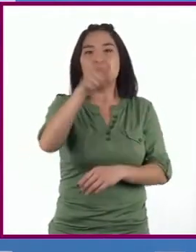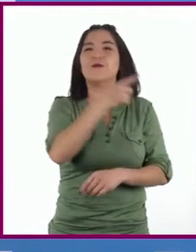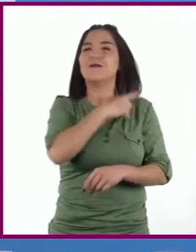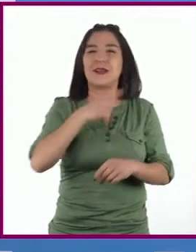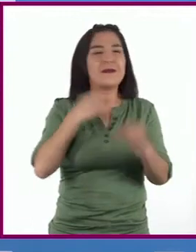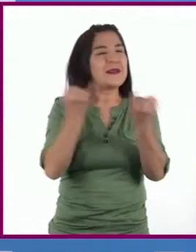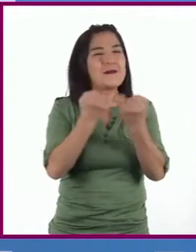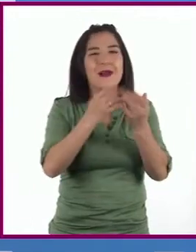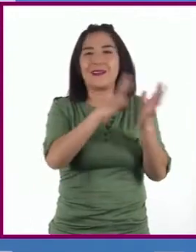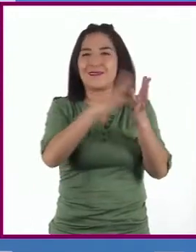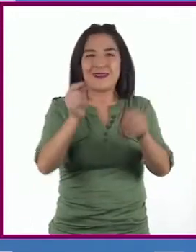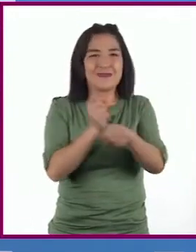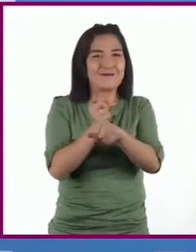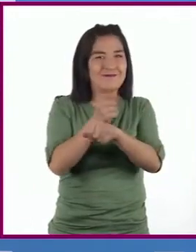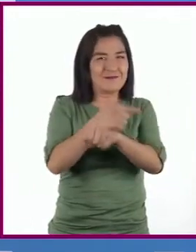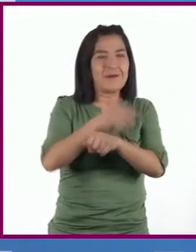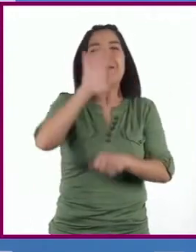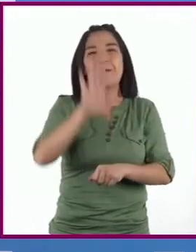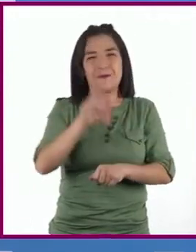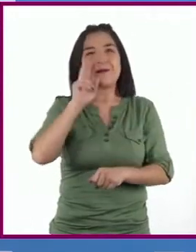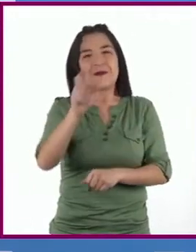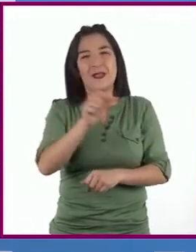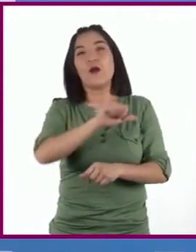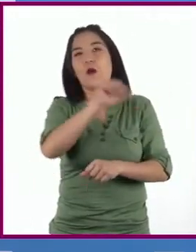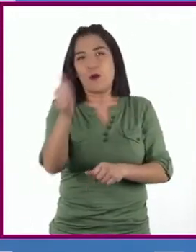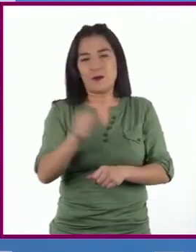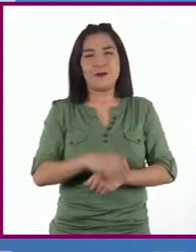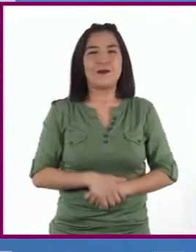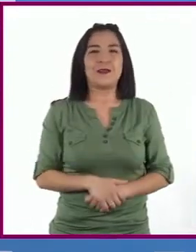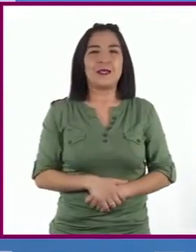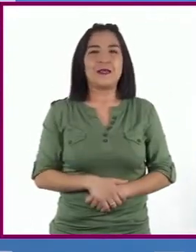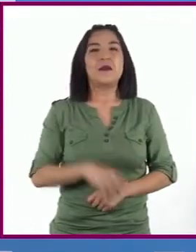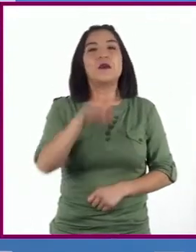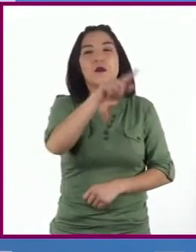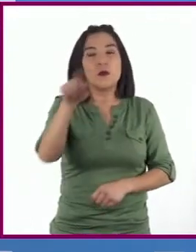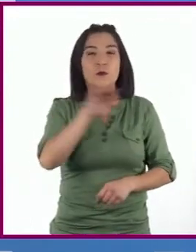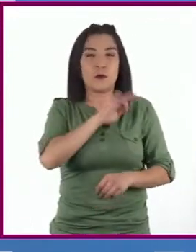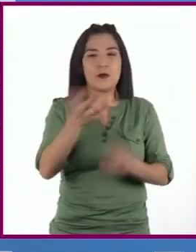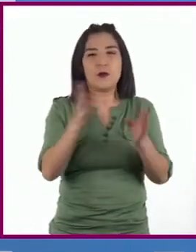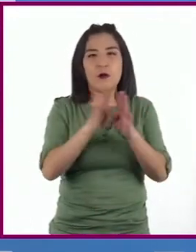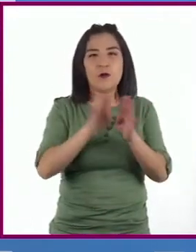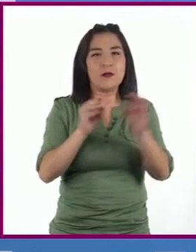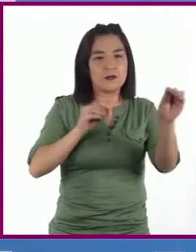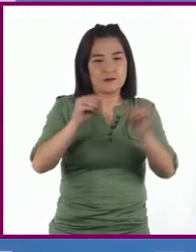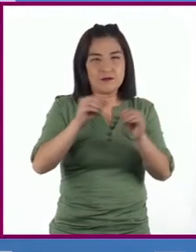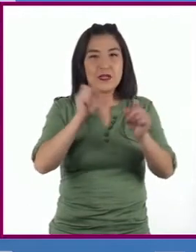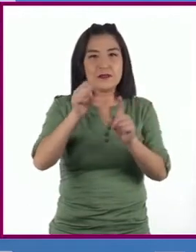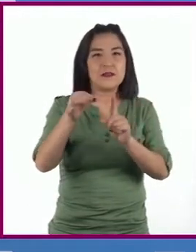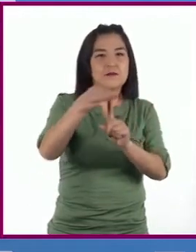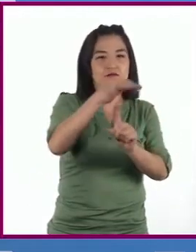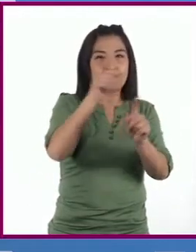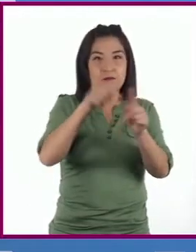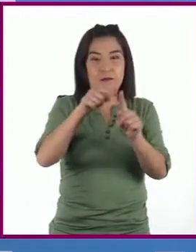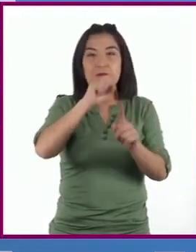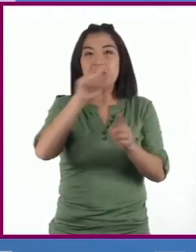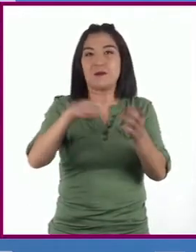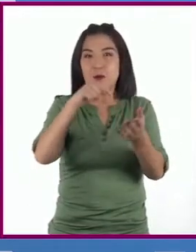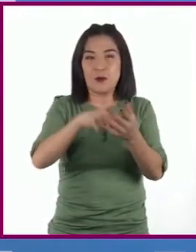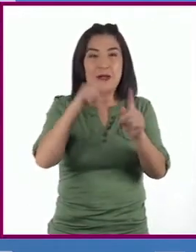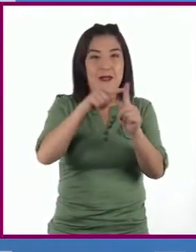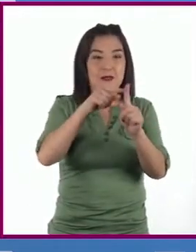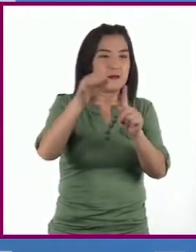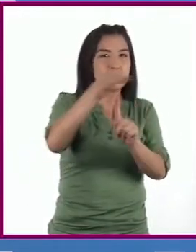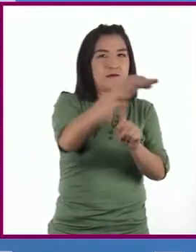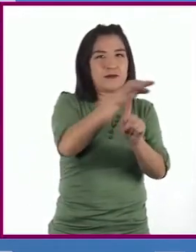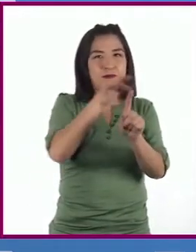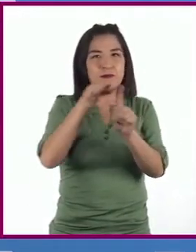figura. Recuerden que en la rotación la figura se mueve alrededor de un punto, pero manteniendo la